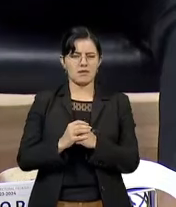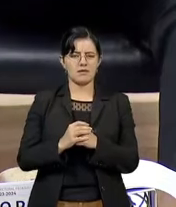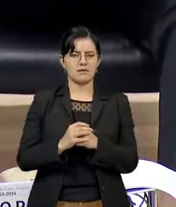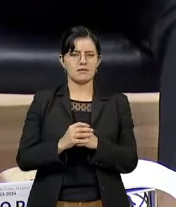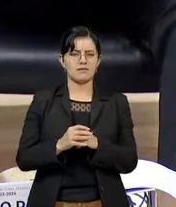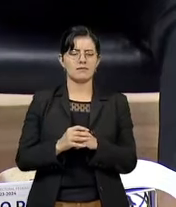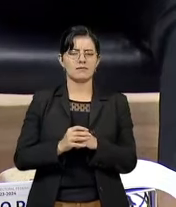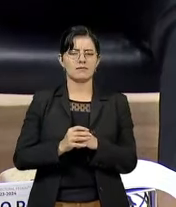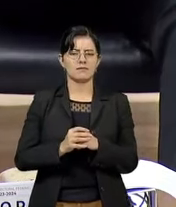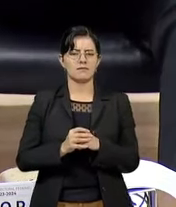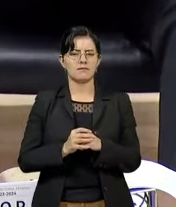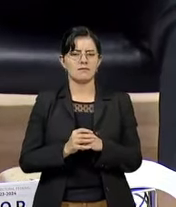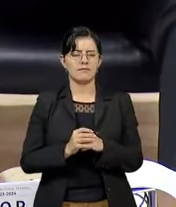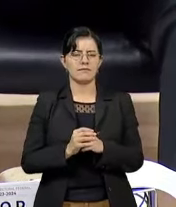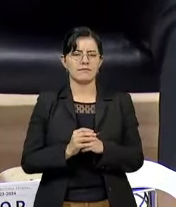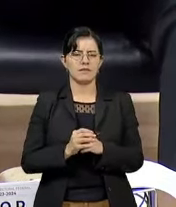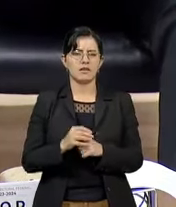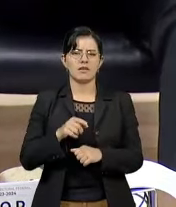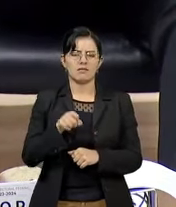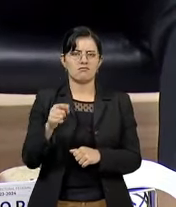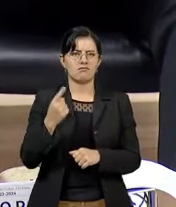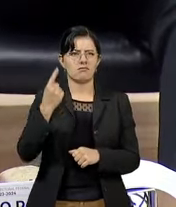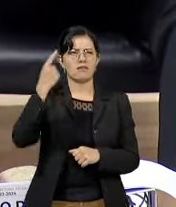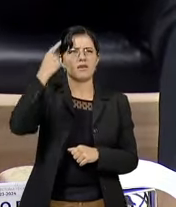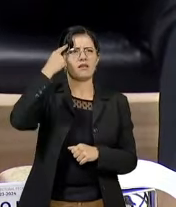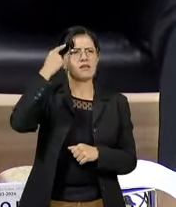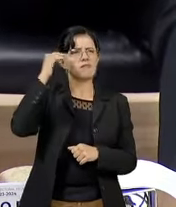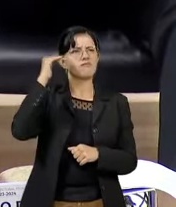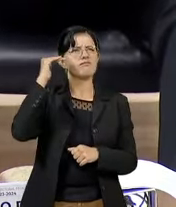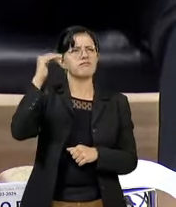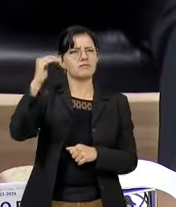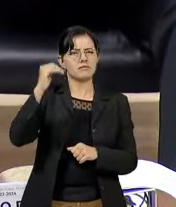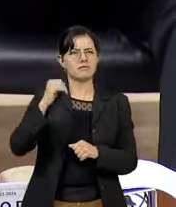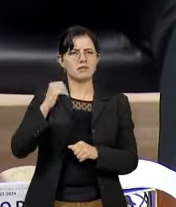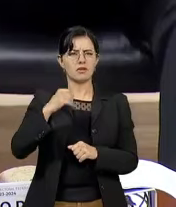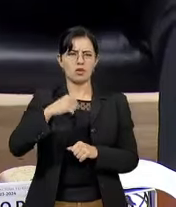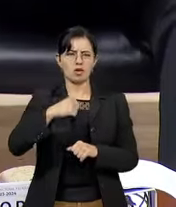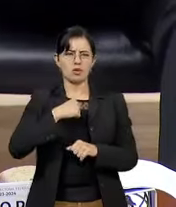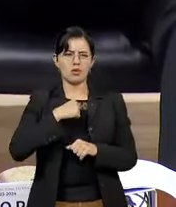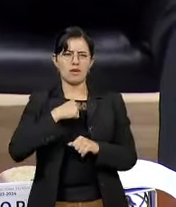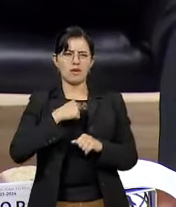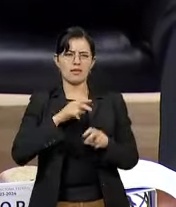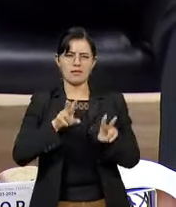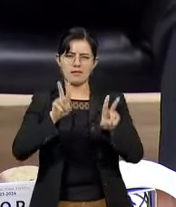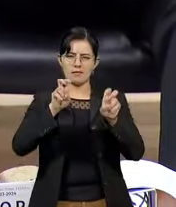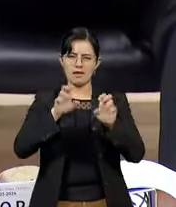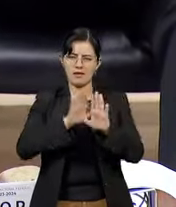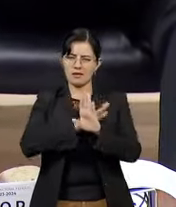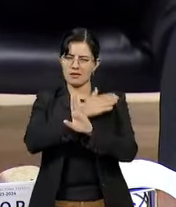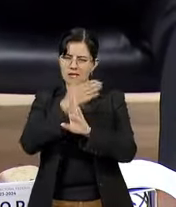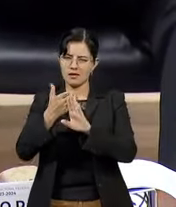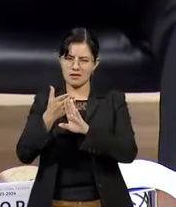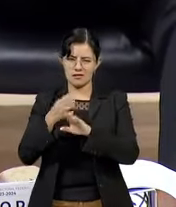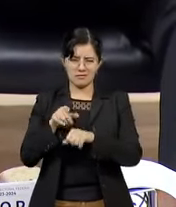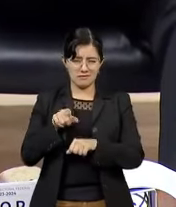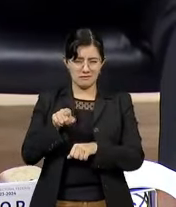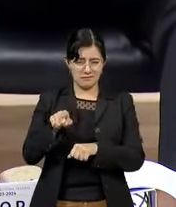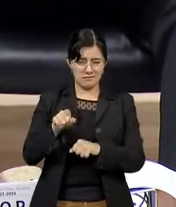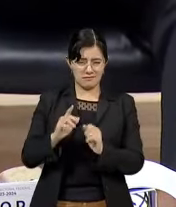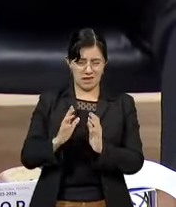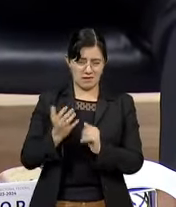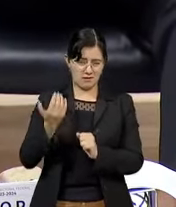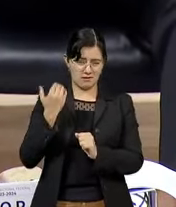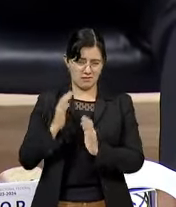la este madurez necesaria para no abrir un debate en contra de uno de los bloques que